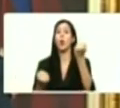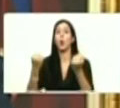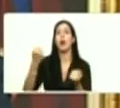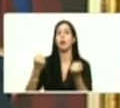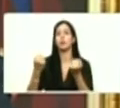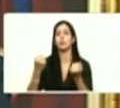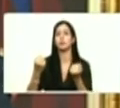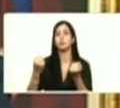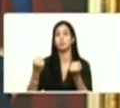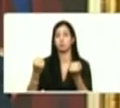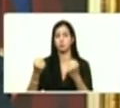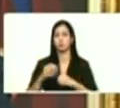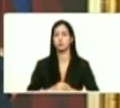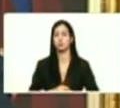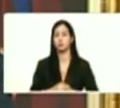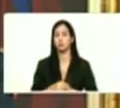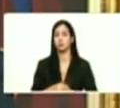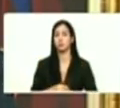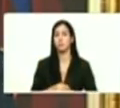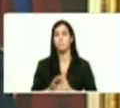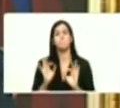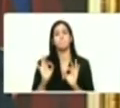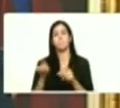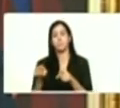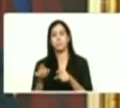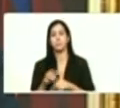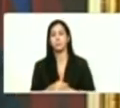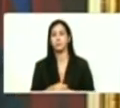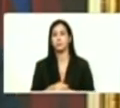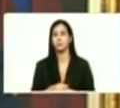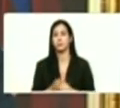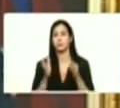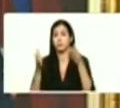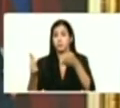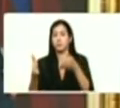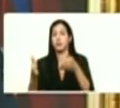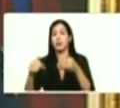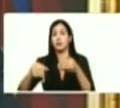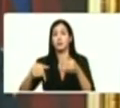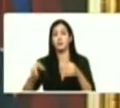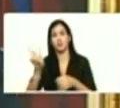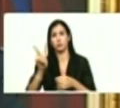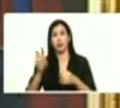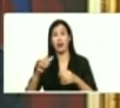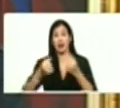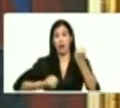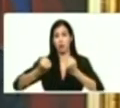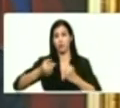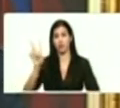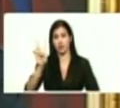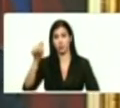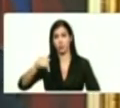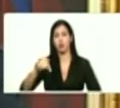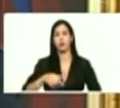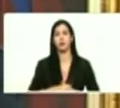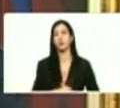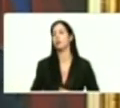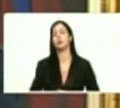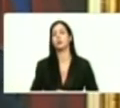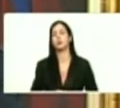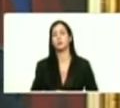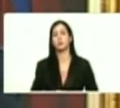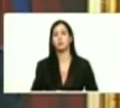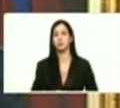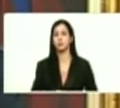¿verdad? en el parque automotor venezolano en el